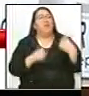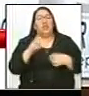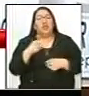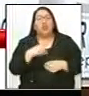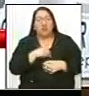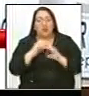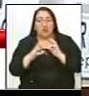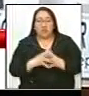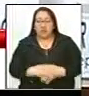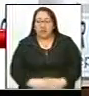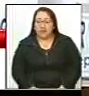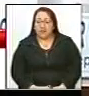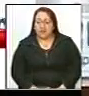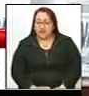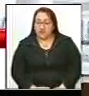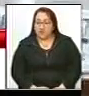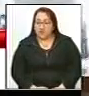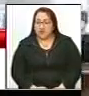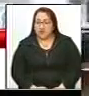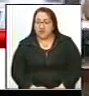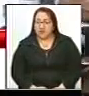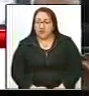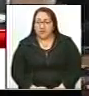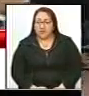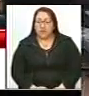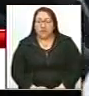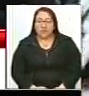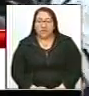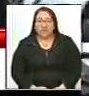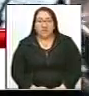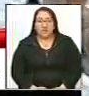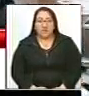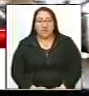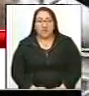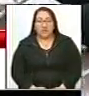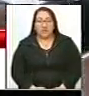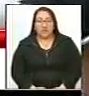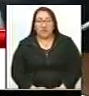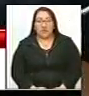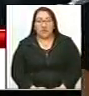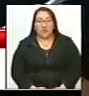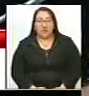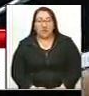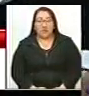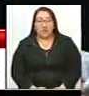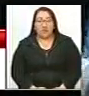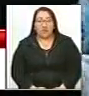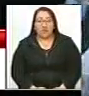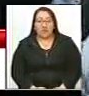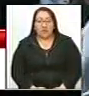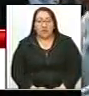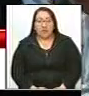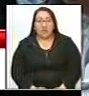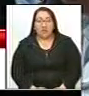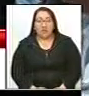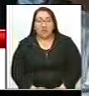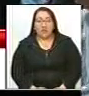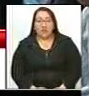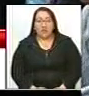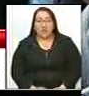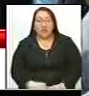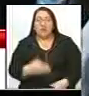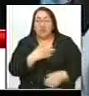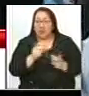discutiendo. Bien, señor congresista Miguel Castro, presidente del grupo de trabajo de la Comisión de